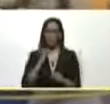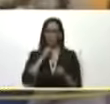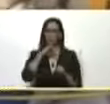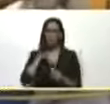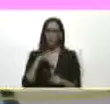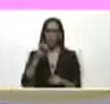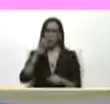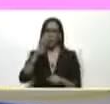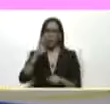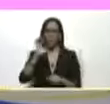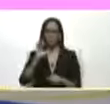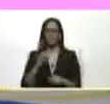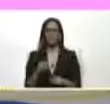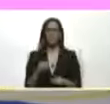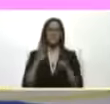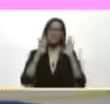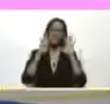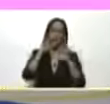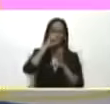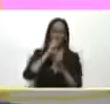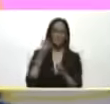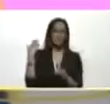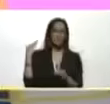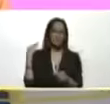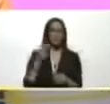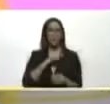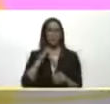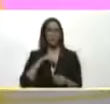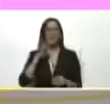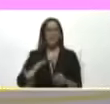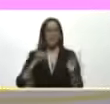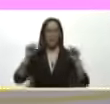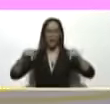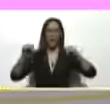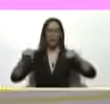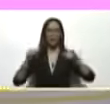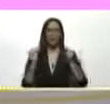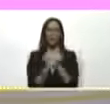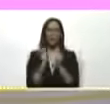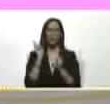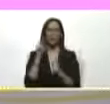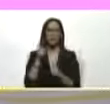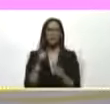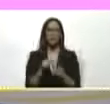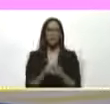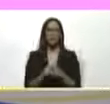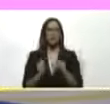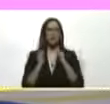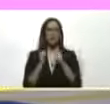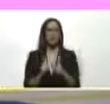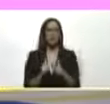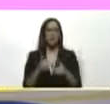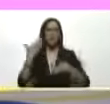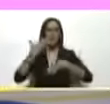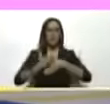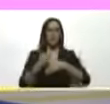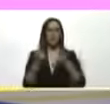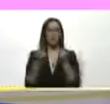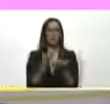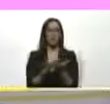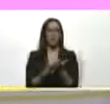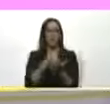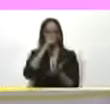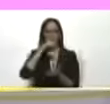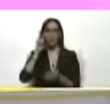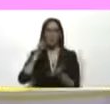O hace 9 años cuando nosotros estábamos aquí con usted comenzó el bloqueo económico en el año